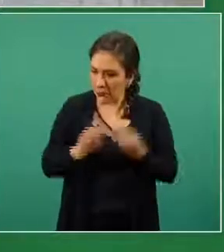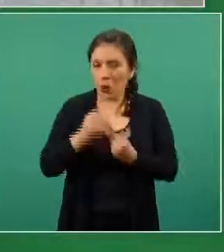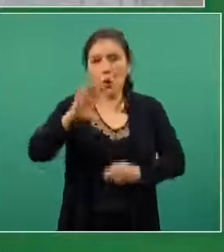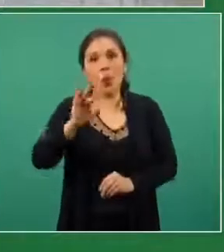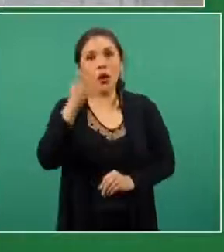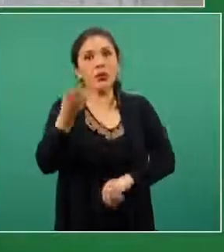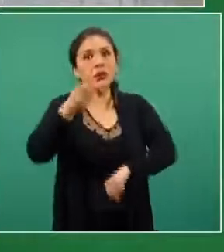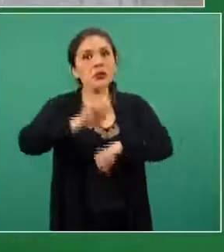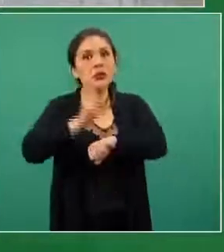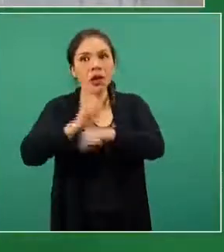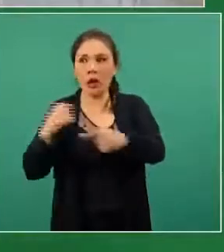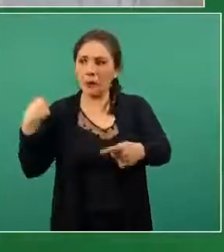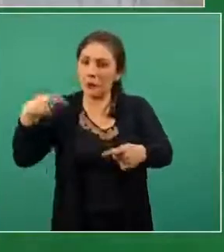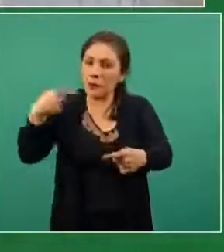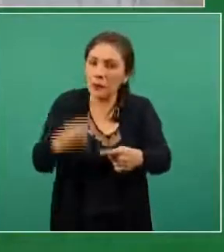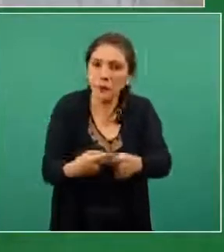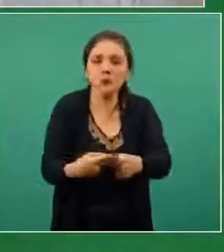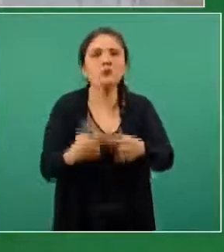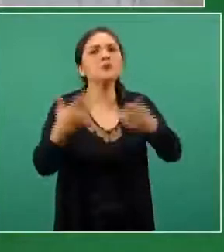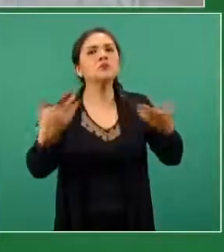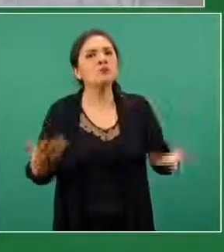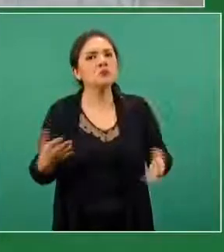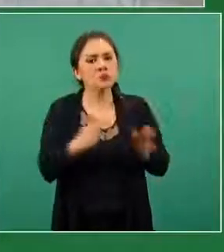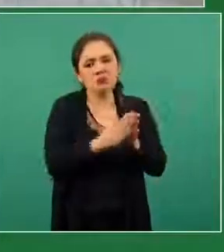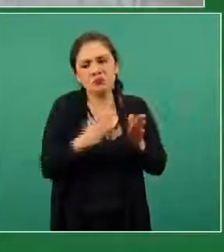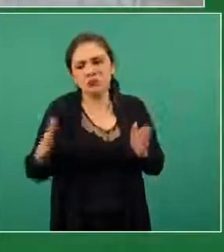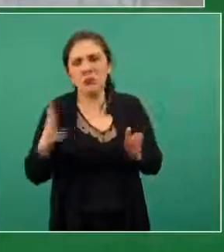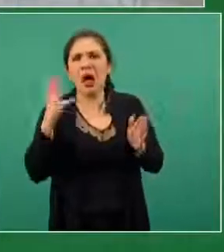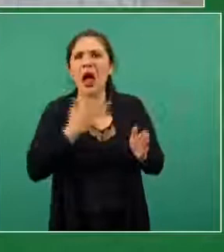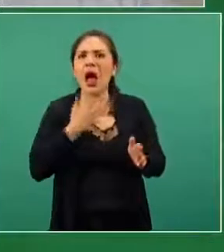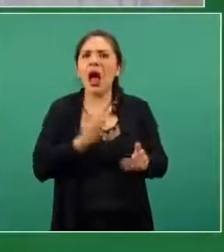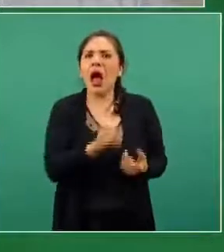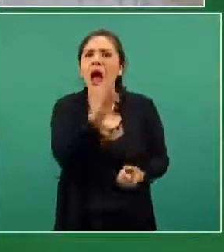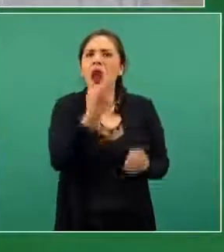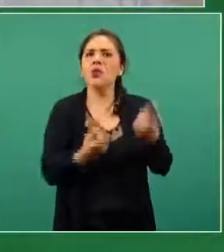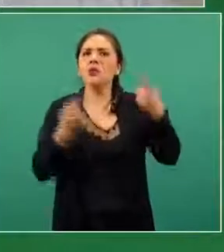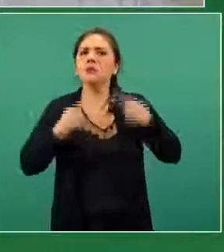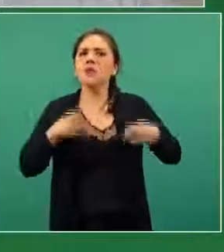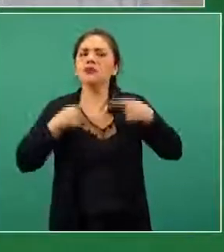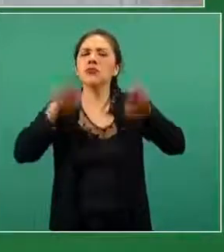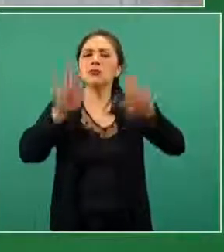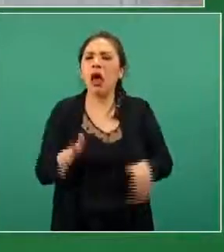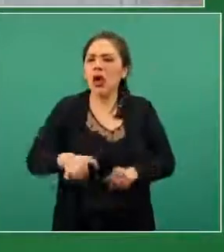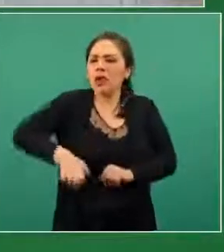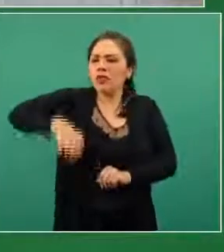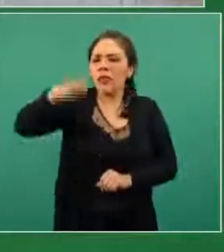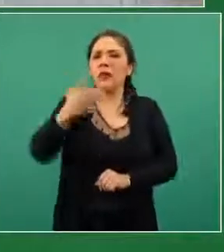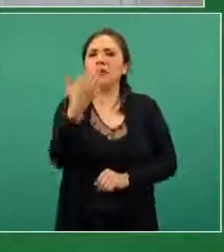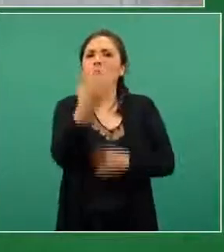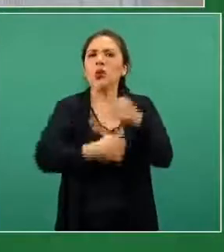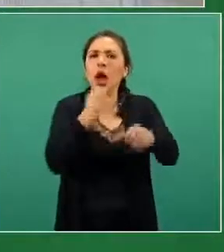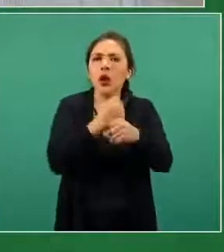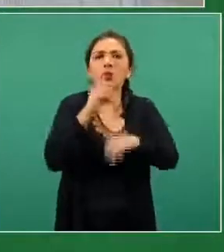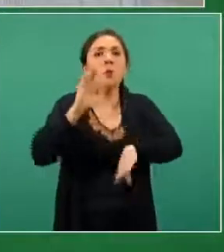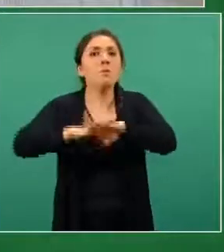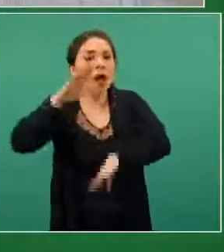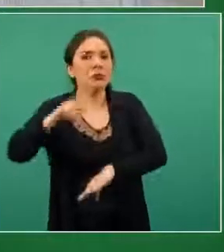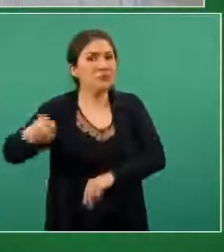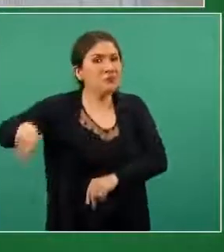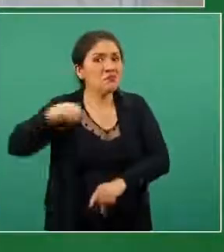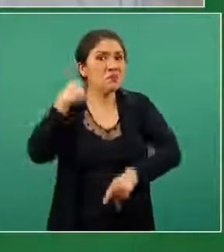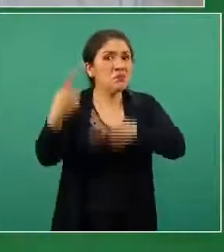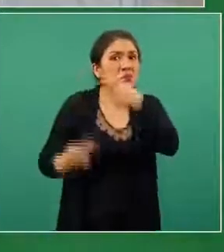días. En este ínter hay personas que ya son de la década de los 50 y más. Me preguntan